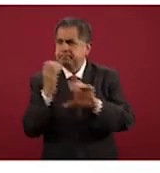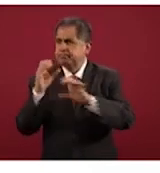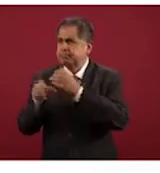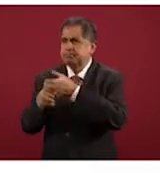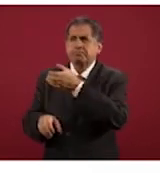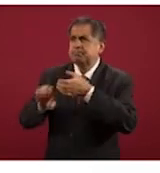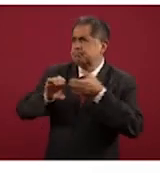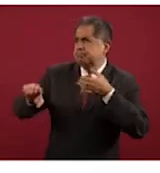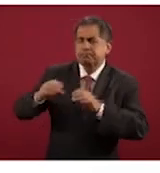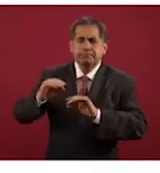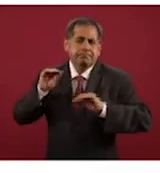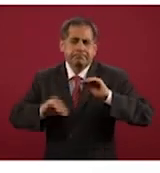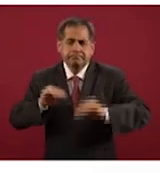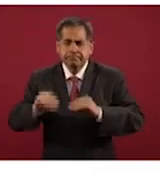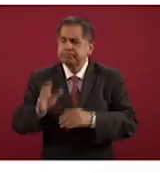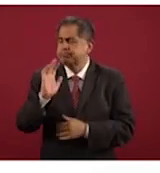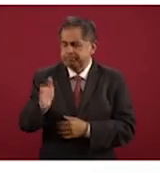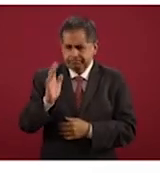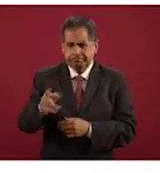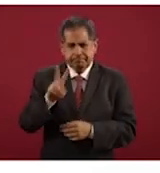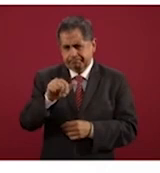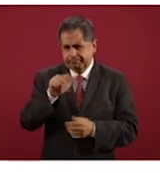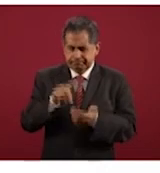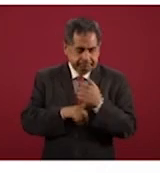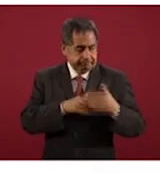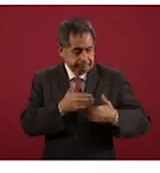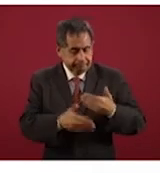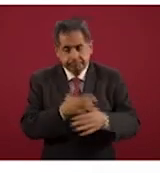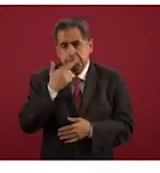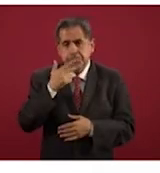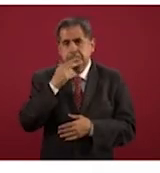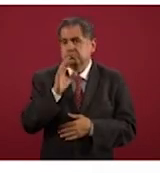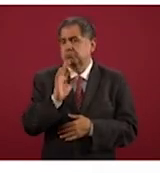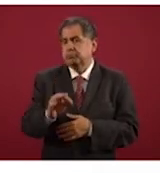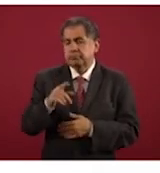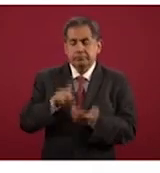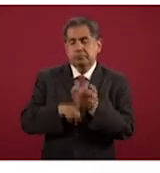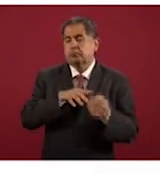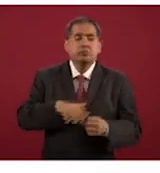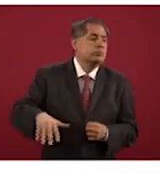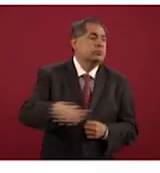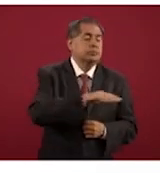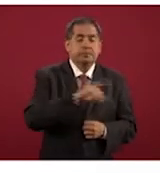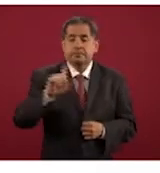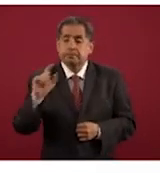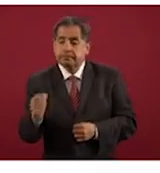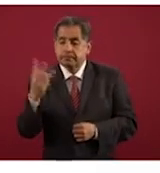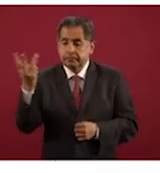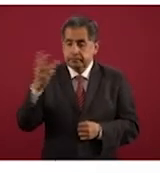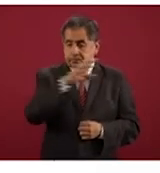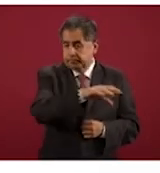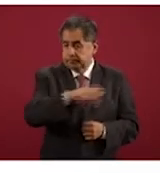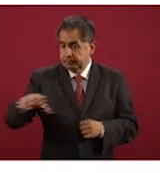avanzando en lo que es la ingeniería de detalle y en la ingeniería de construcción en todas las 23 plantas de